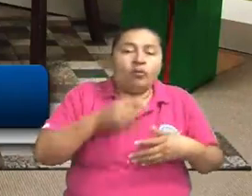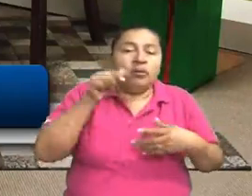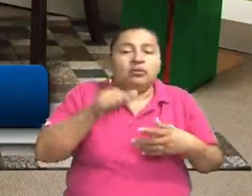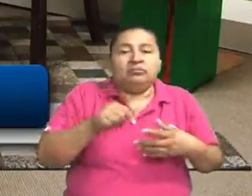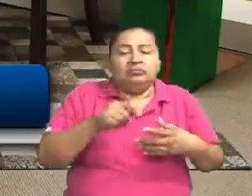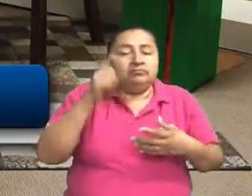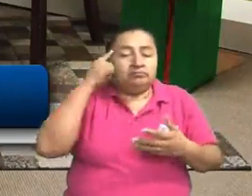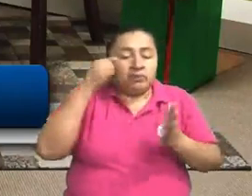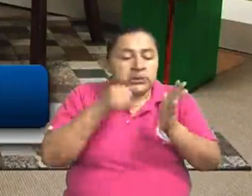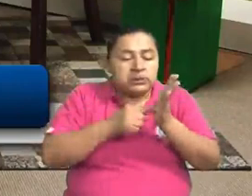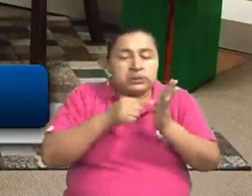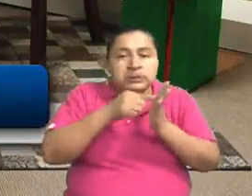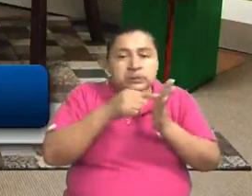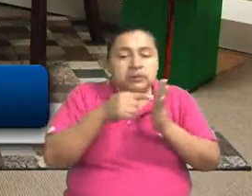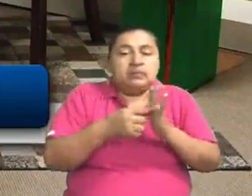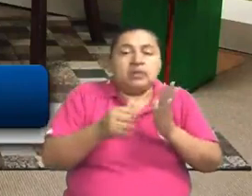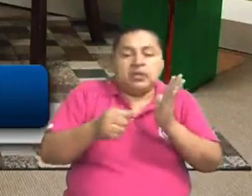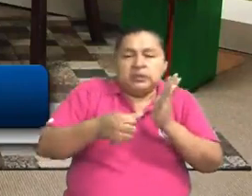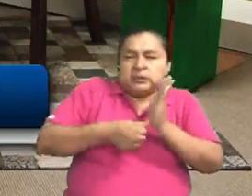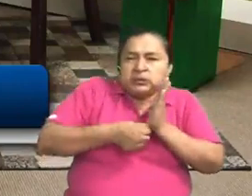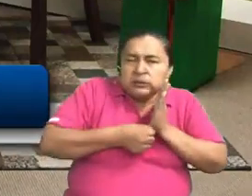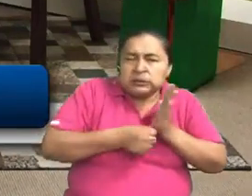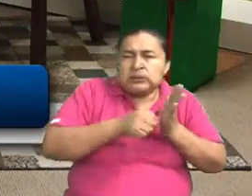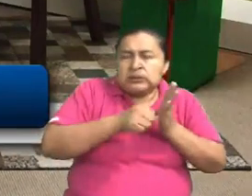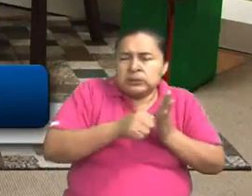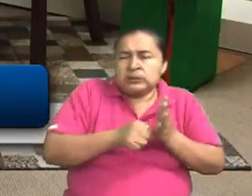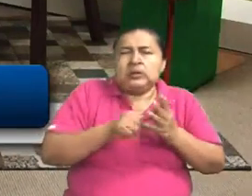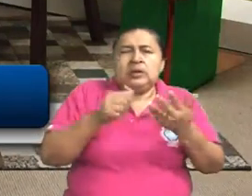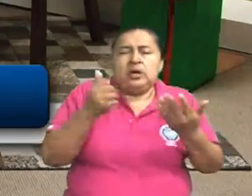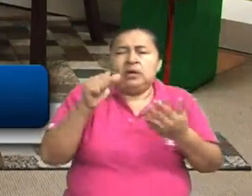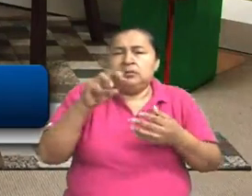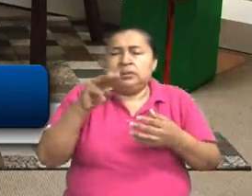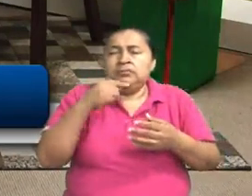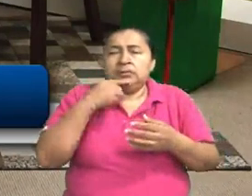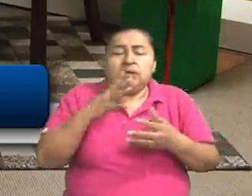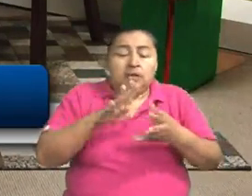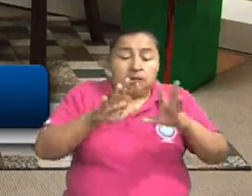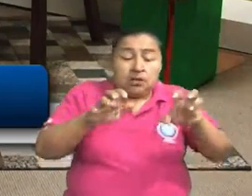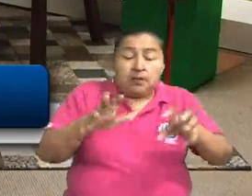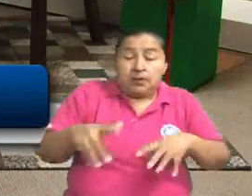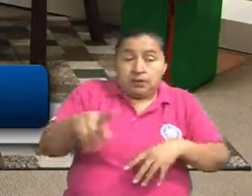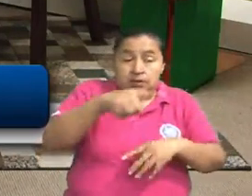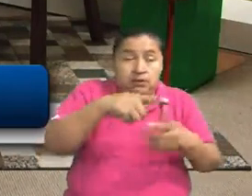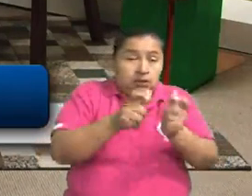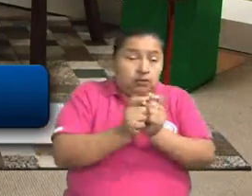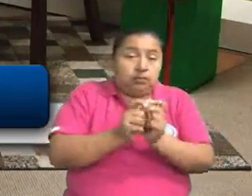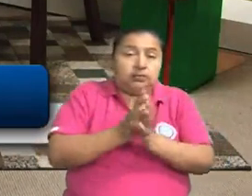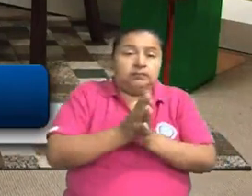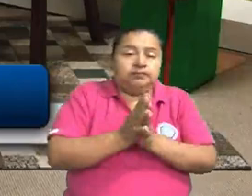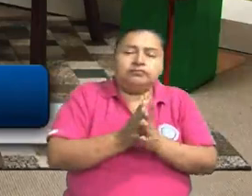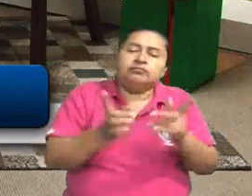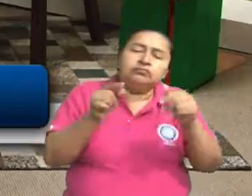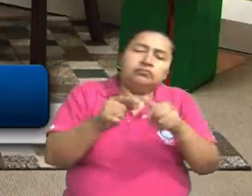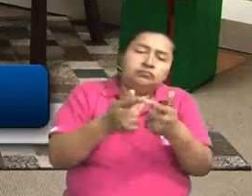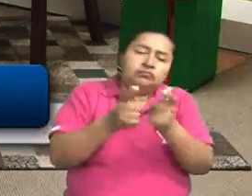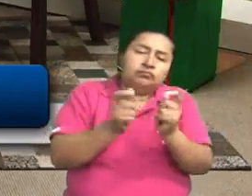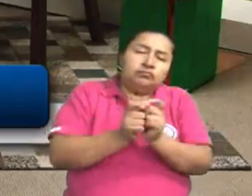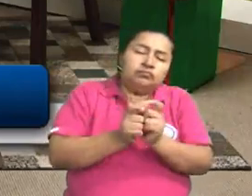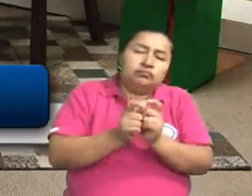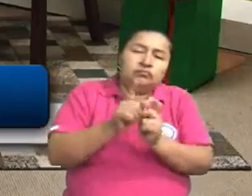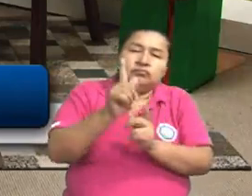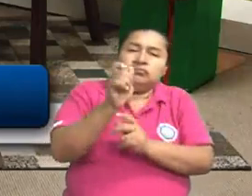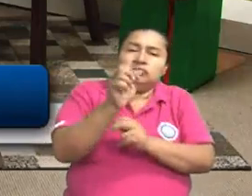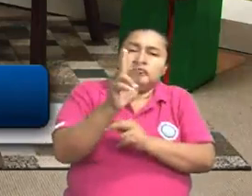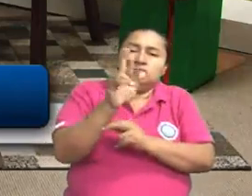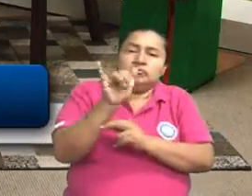reflexología, Chapsu, AMNA y incluso las terapias grupales. Entre otros este tipo de terapias que usted